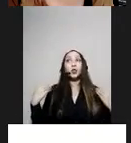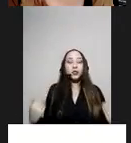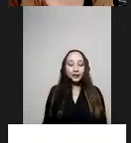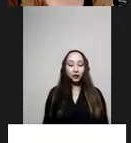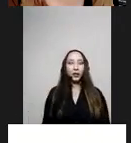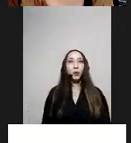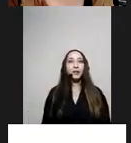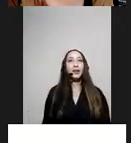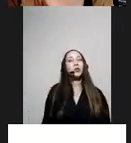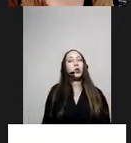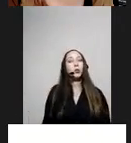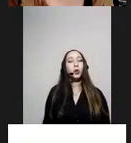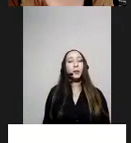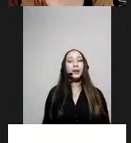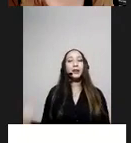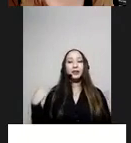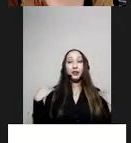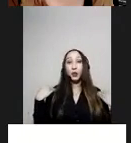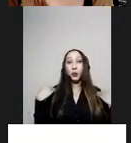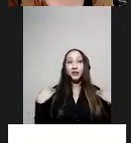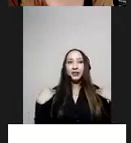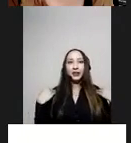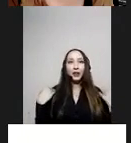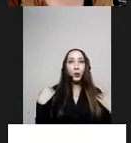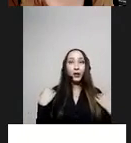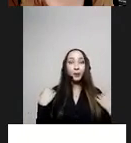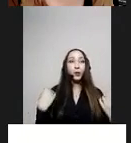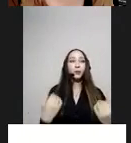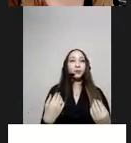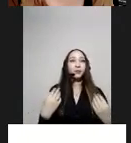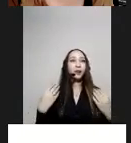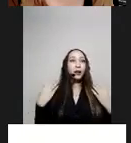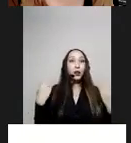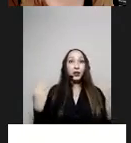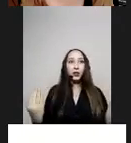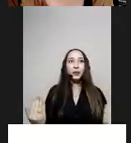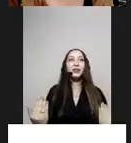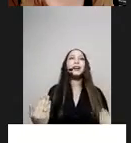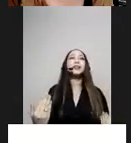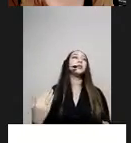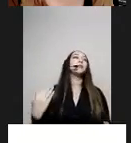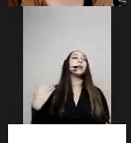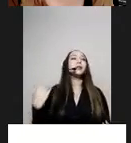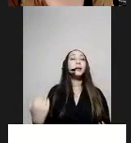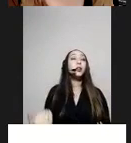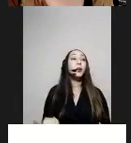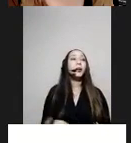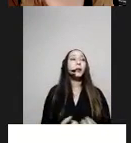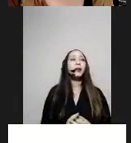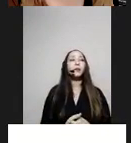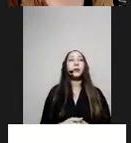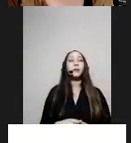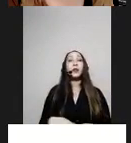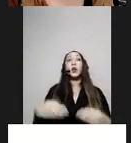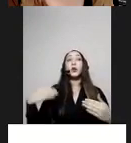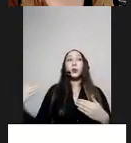consciente de cómo me siento, cómo dormí, si siento alguna fatiga en el cuerpo, qué es lo que estoy pensando, qué pensamientos vienen a mi